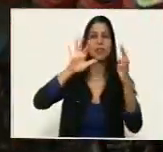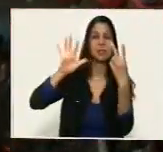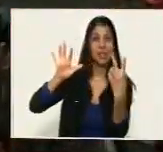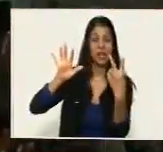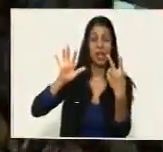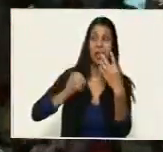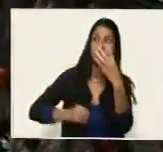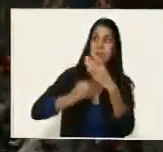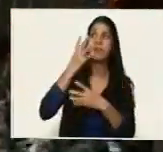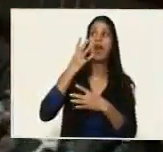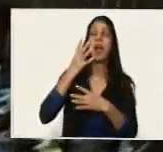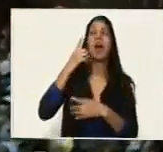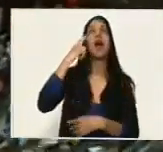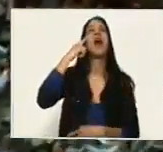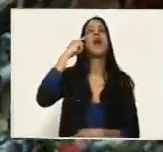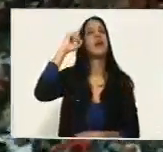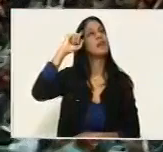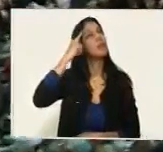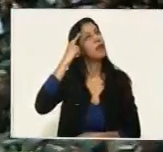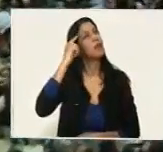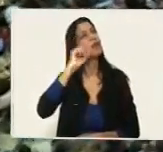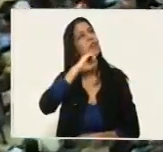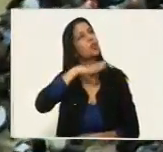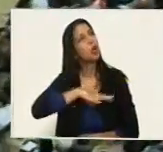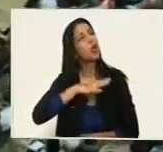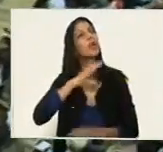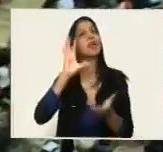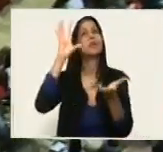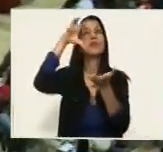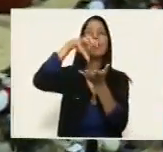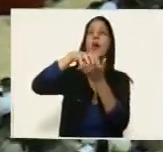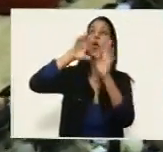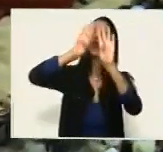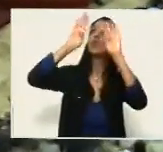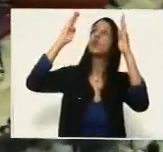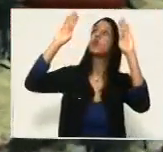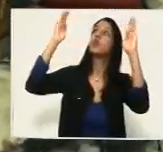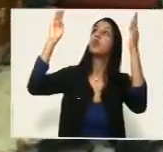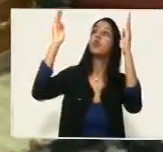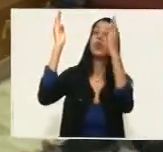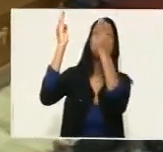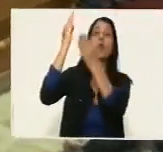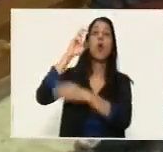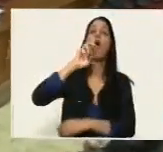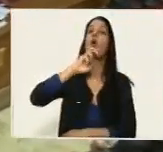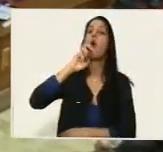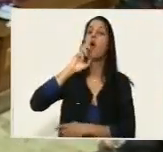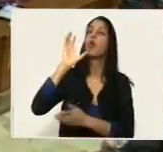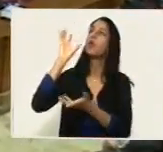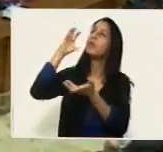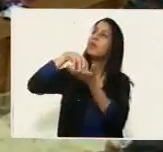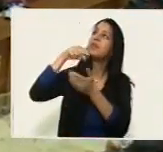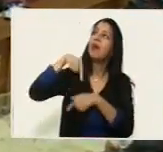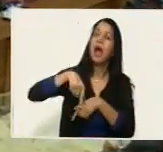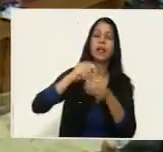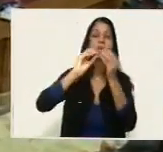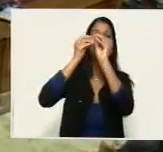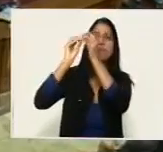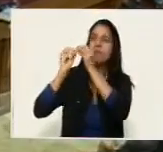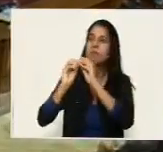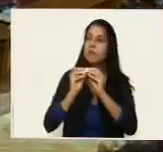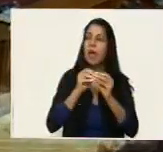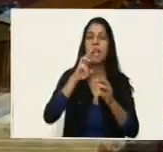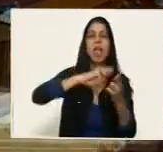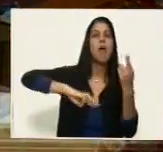2017. Y recordar la historia y recordar el Salón Elíptico. Aquí se hizo un trabajo. El que tenga ojos que vea, pues,